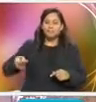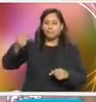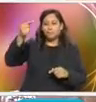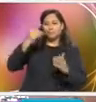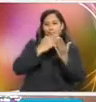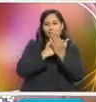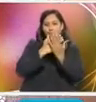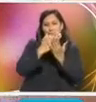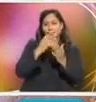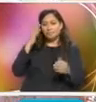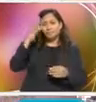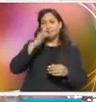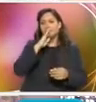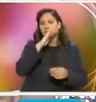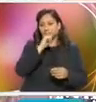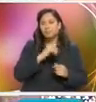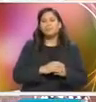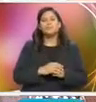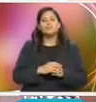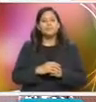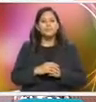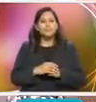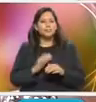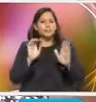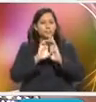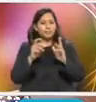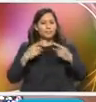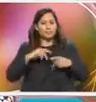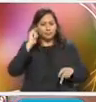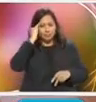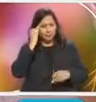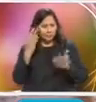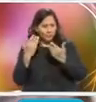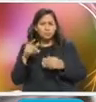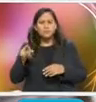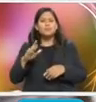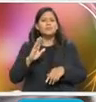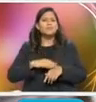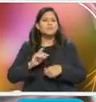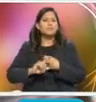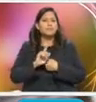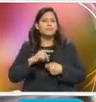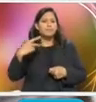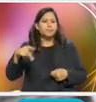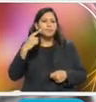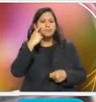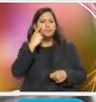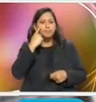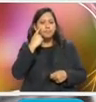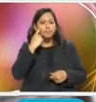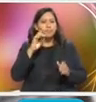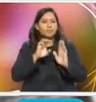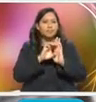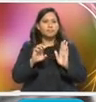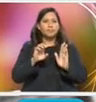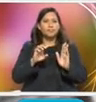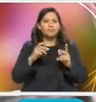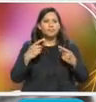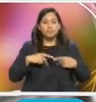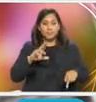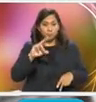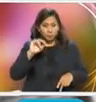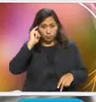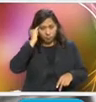avance hacia su futuro, ¿no? Si hablamos de las poblaciones no indígenas, ¿cuál sería la causa más frecuente? En la población